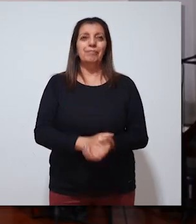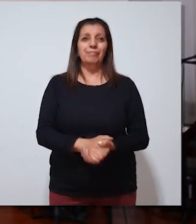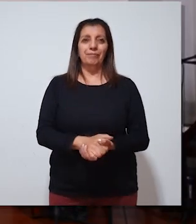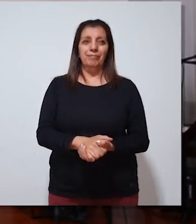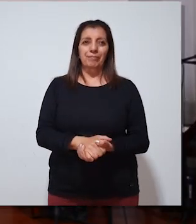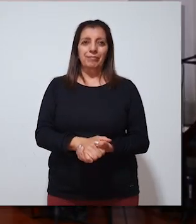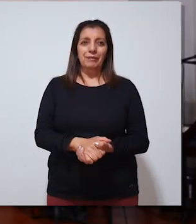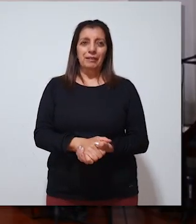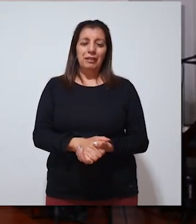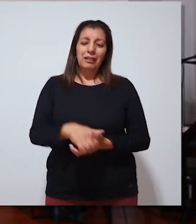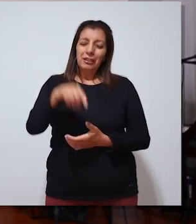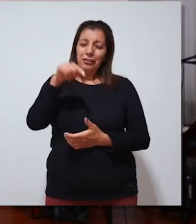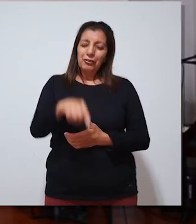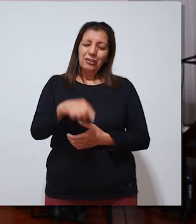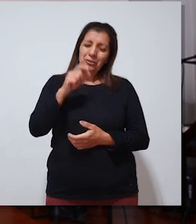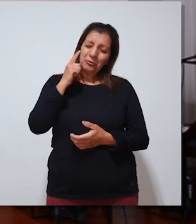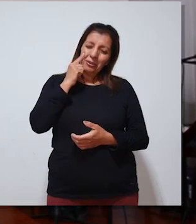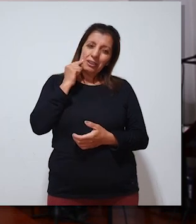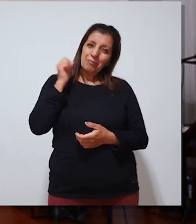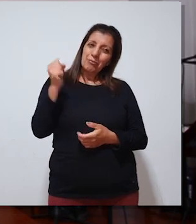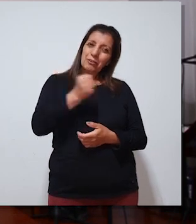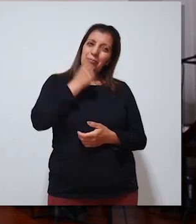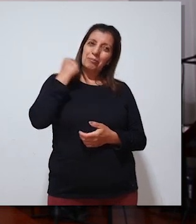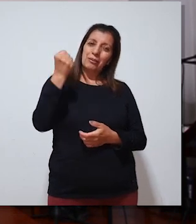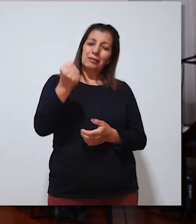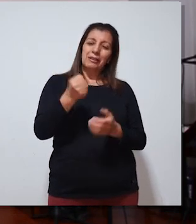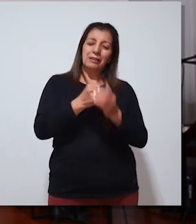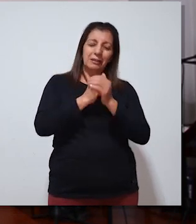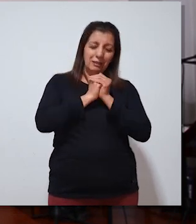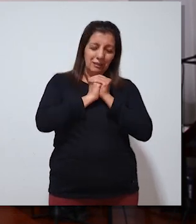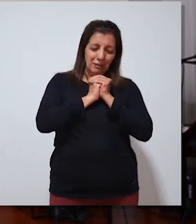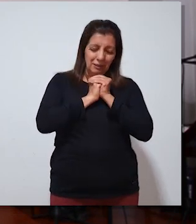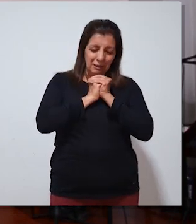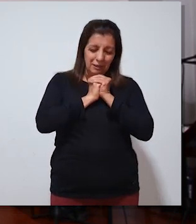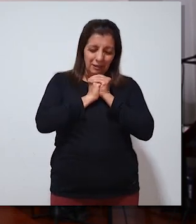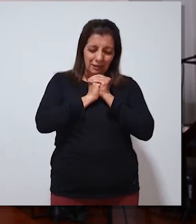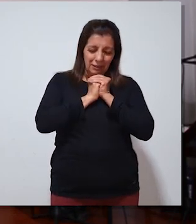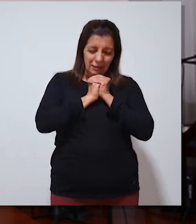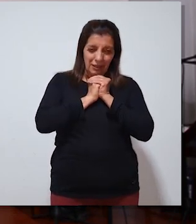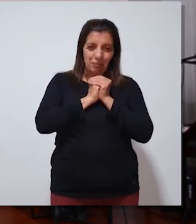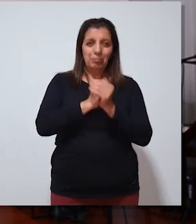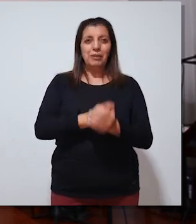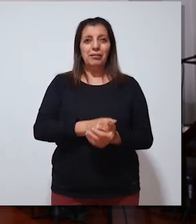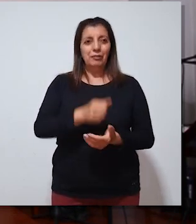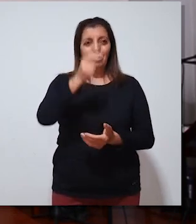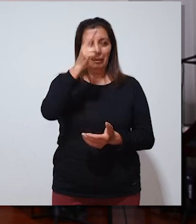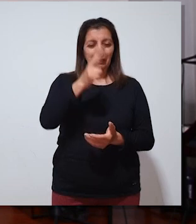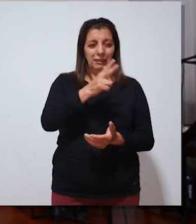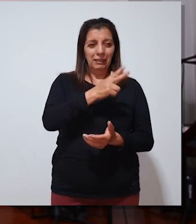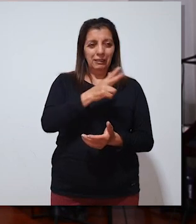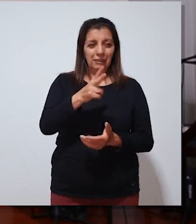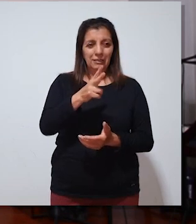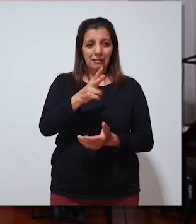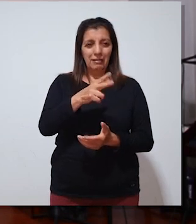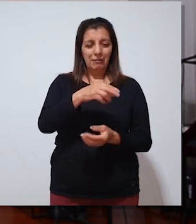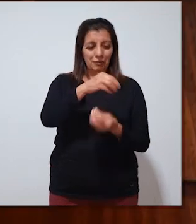en este día tan importante, los invito a recibir la bendición de Dios, que llegue a todos los hogares, a todas